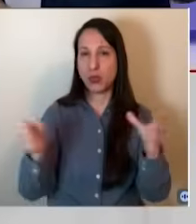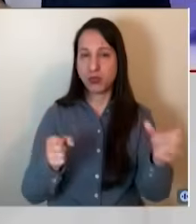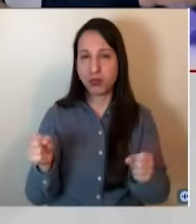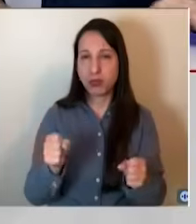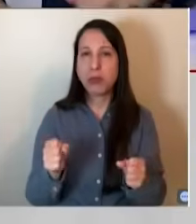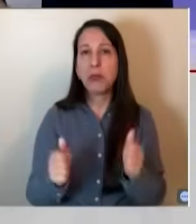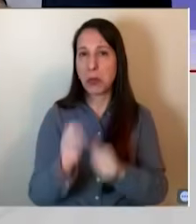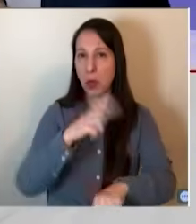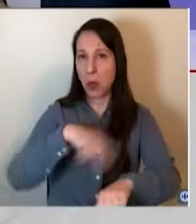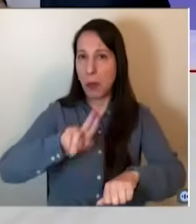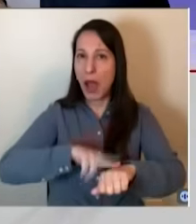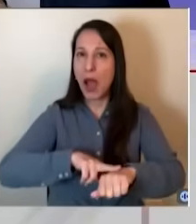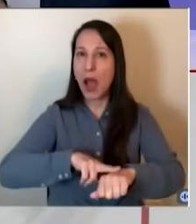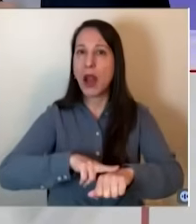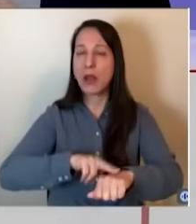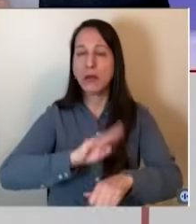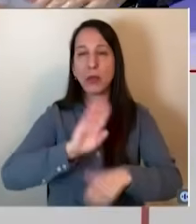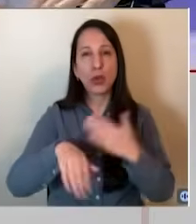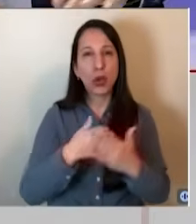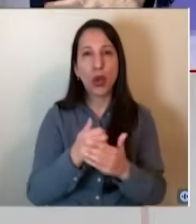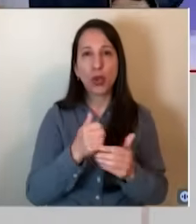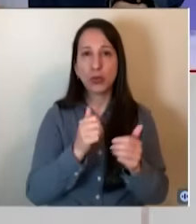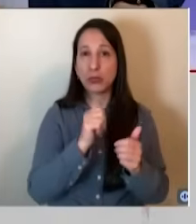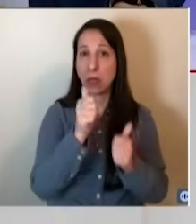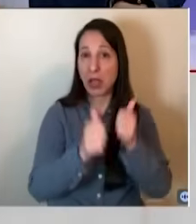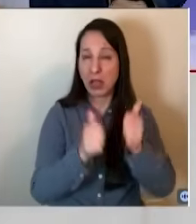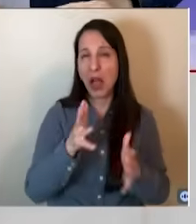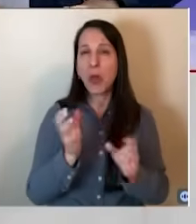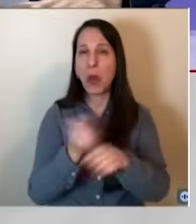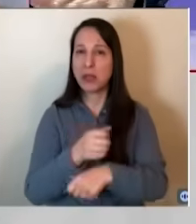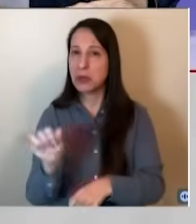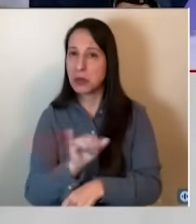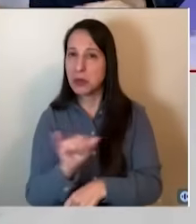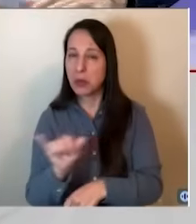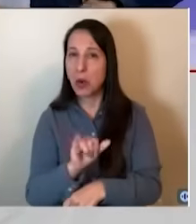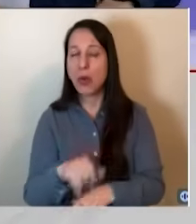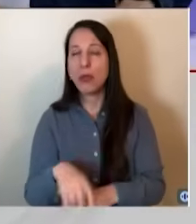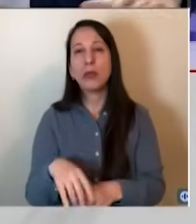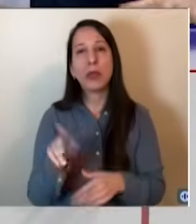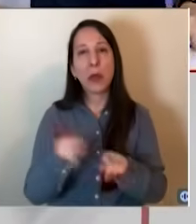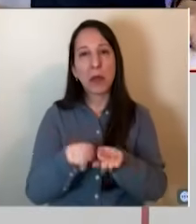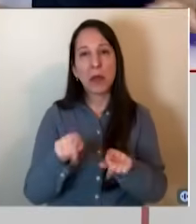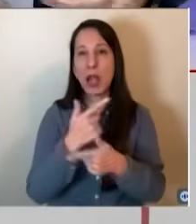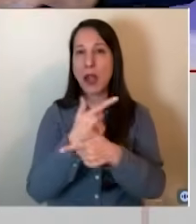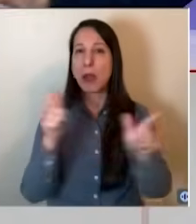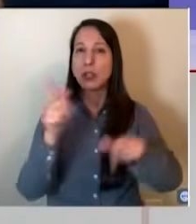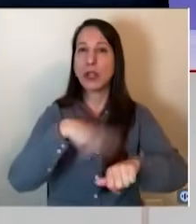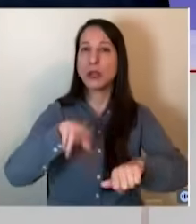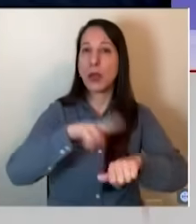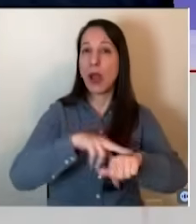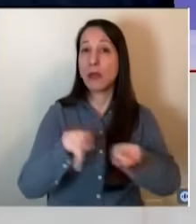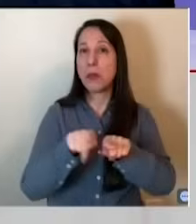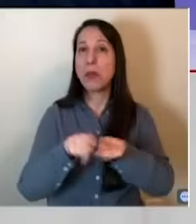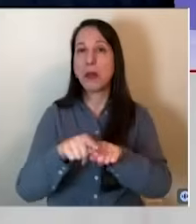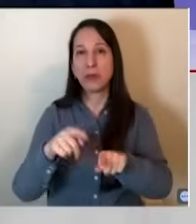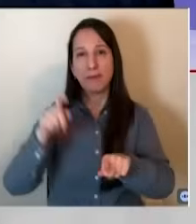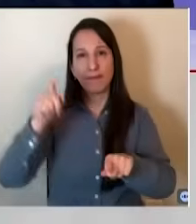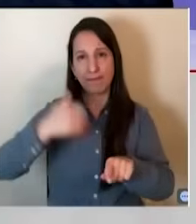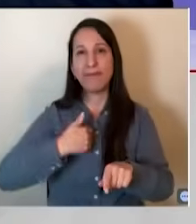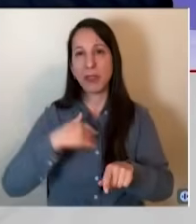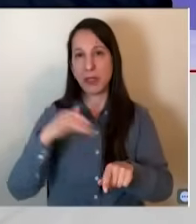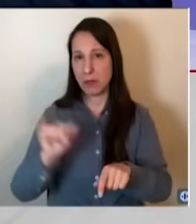los candidatos han pasado por ahí, incluidos algunos como Liberación Nacional, que incluso lo tienen pendiente, ¿verdad?